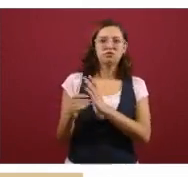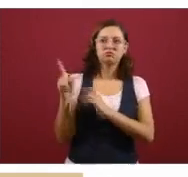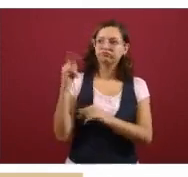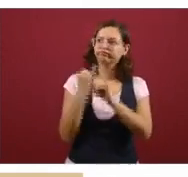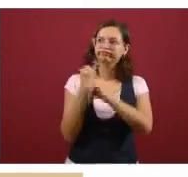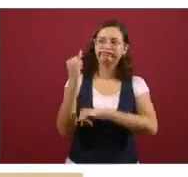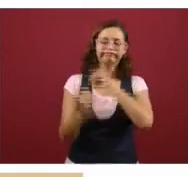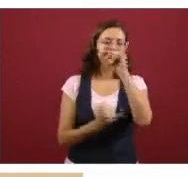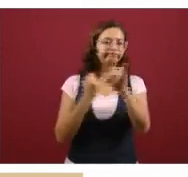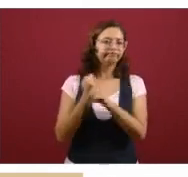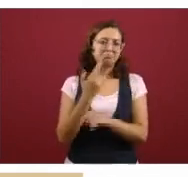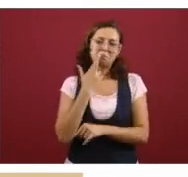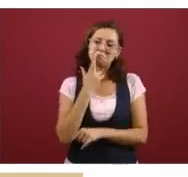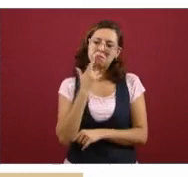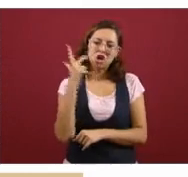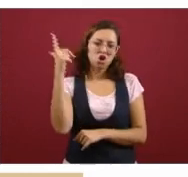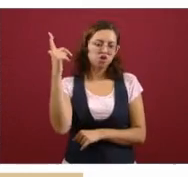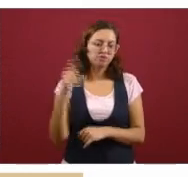internacionales.